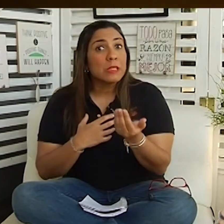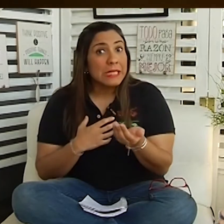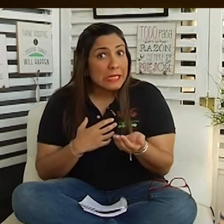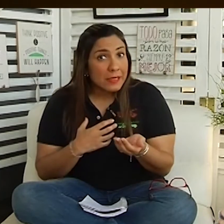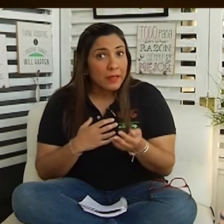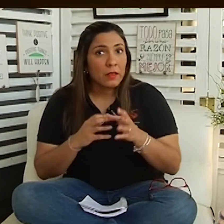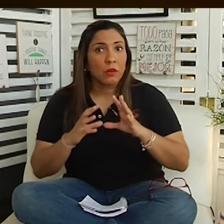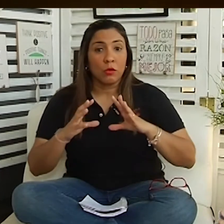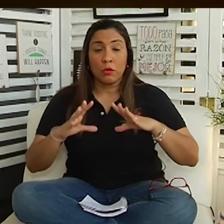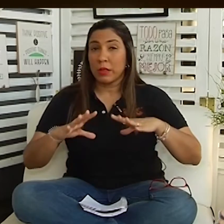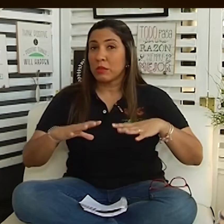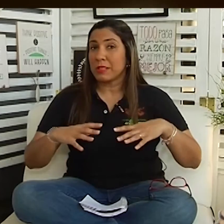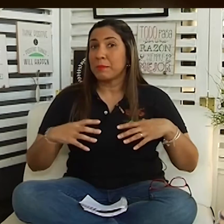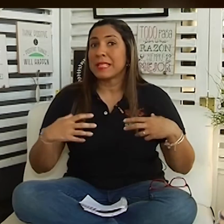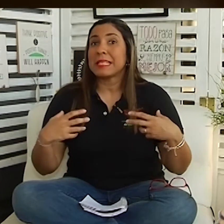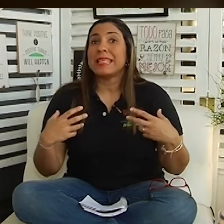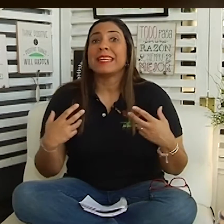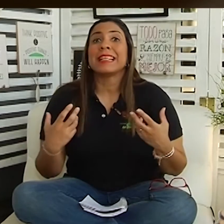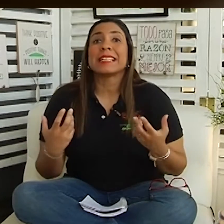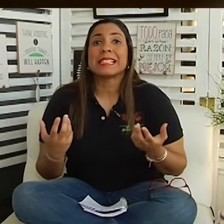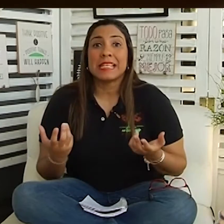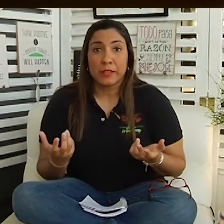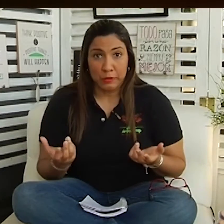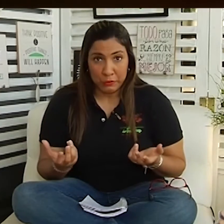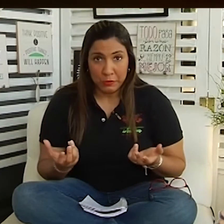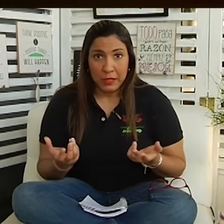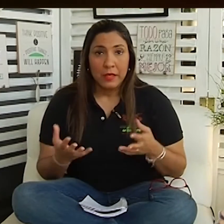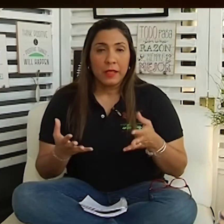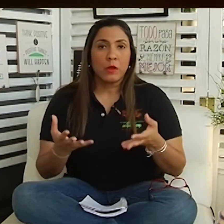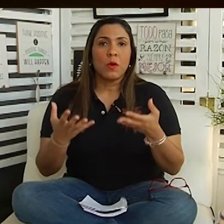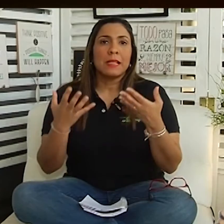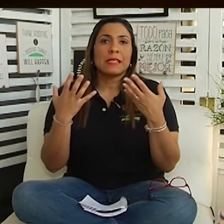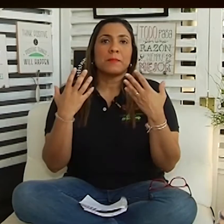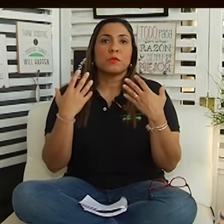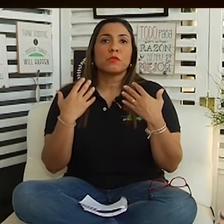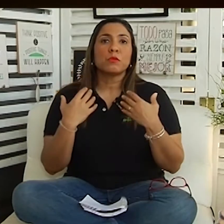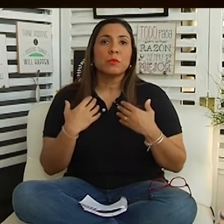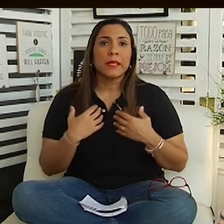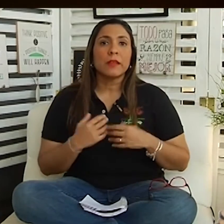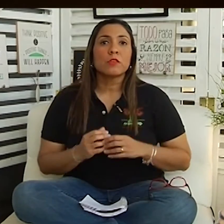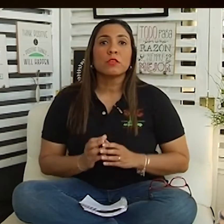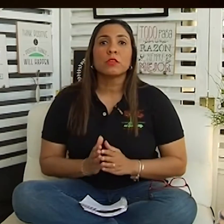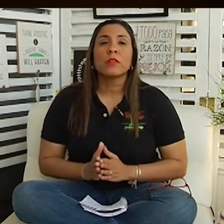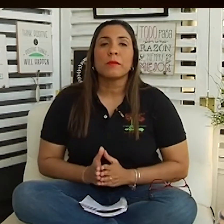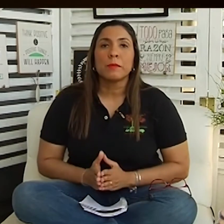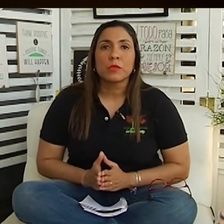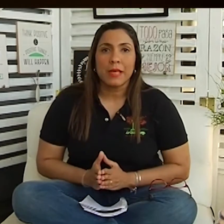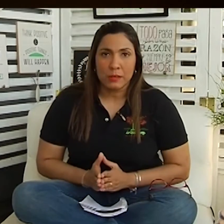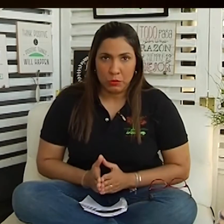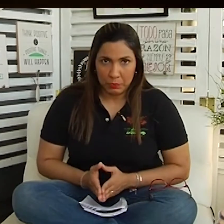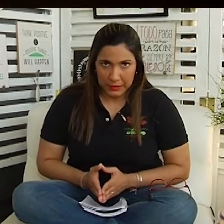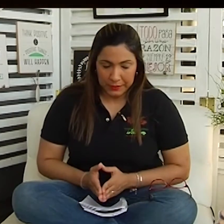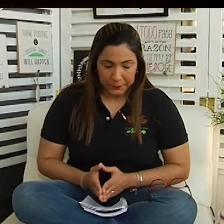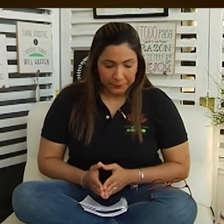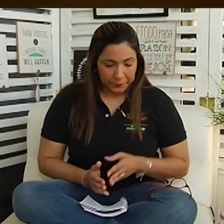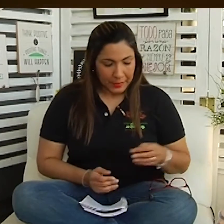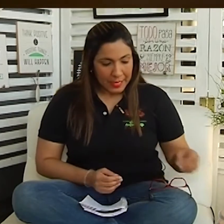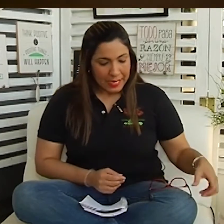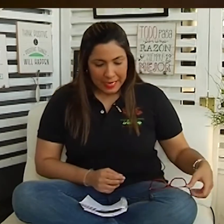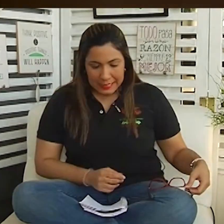demás nos dicen, con lo que los demás quieren hacernos y cuál es la postura que nosotros debemos